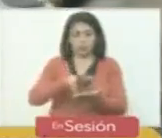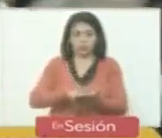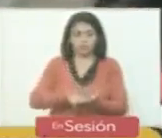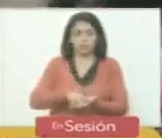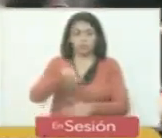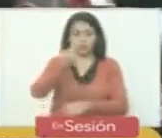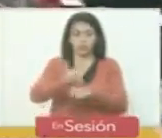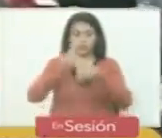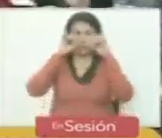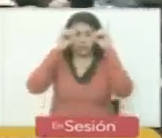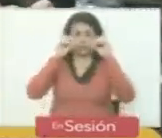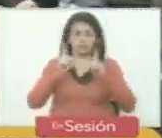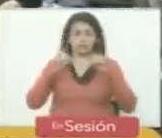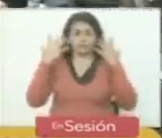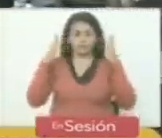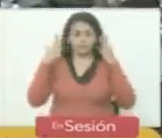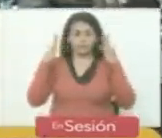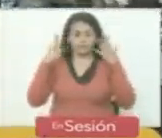por unanimidad.